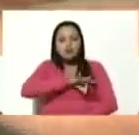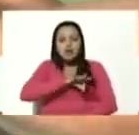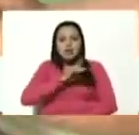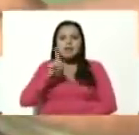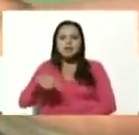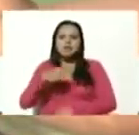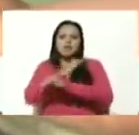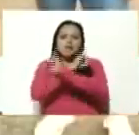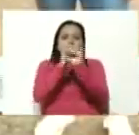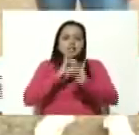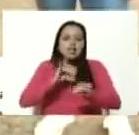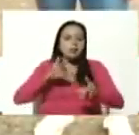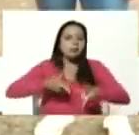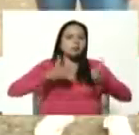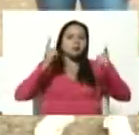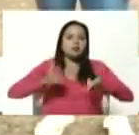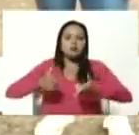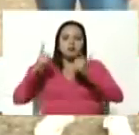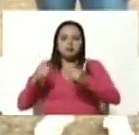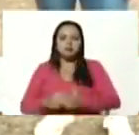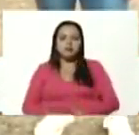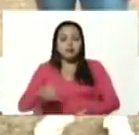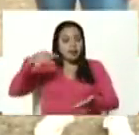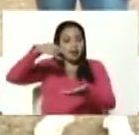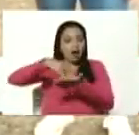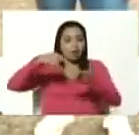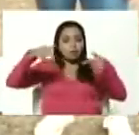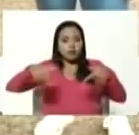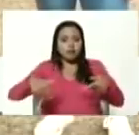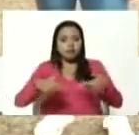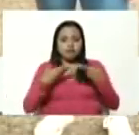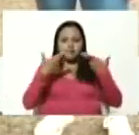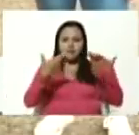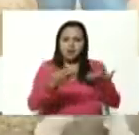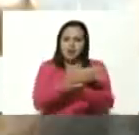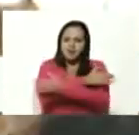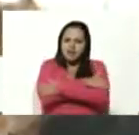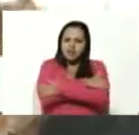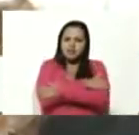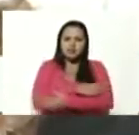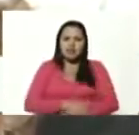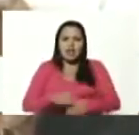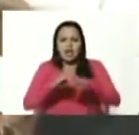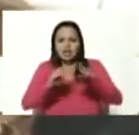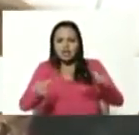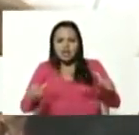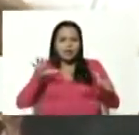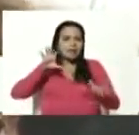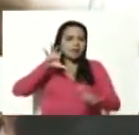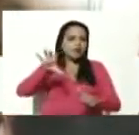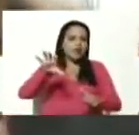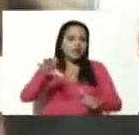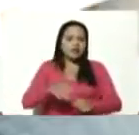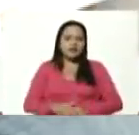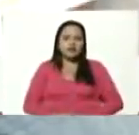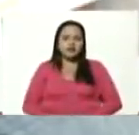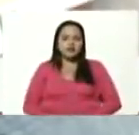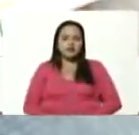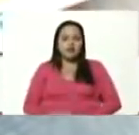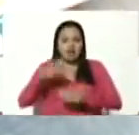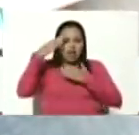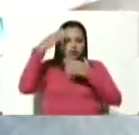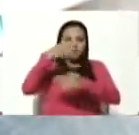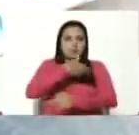de felicidad posible. Aquí, desde Carabobo, presidente, le enviamos un abrazo desde esta tierra patriótica.